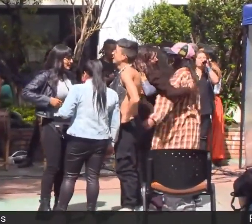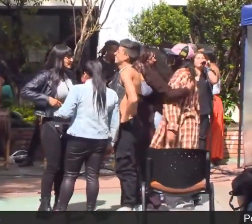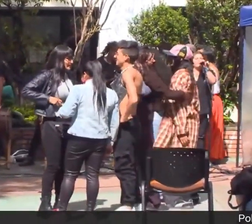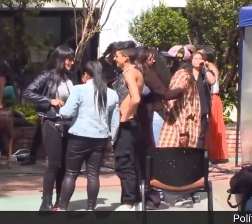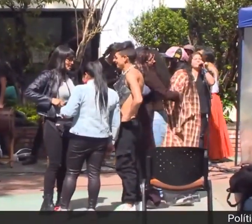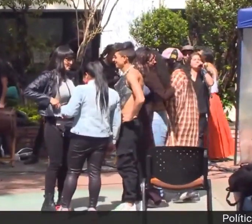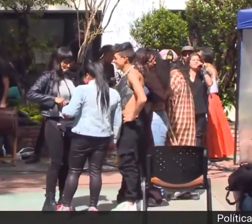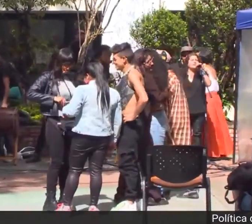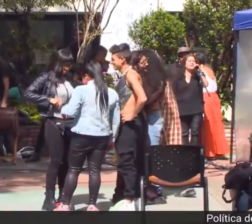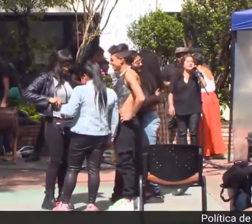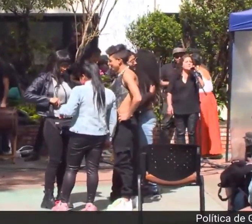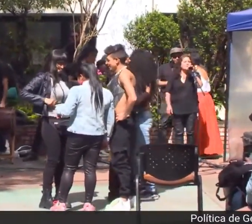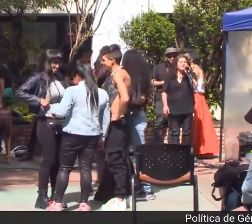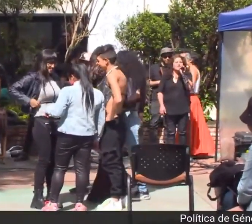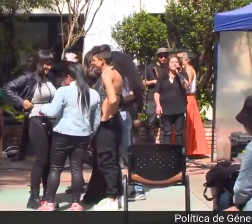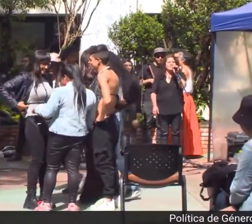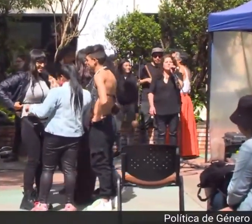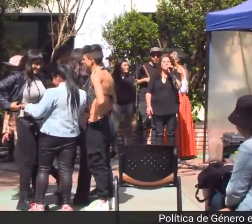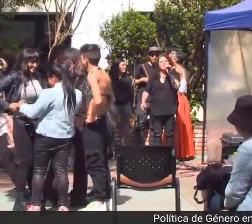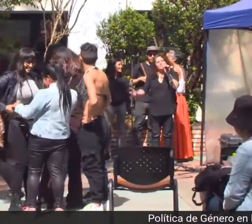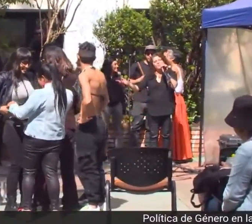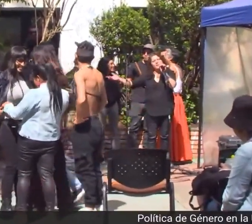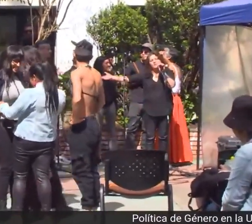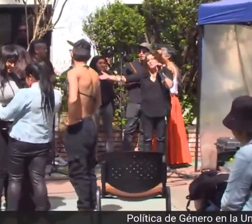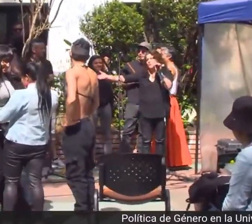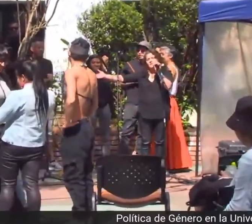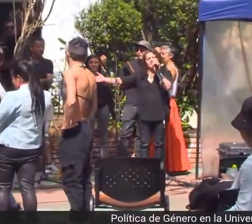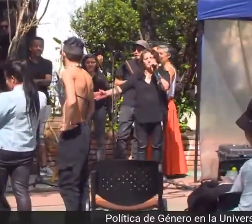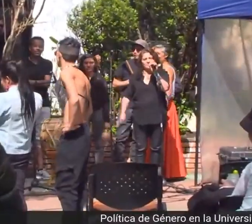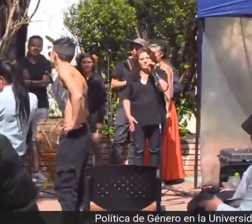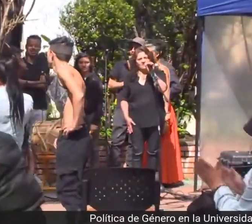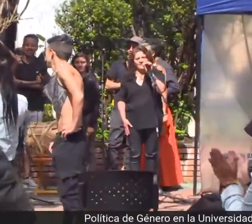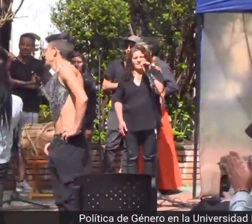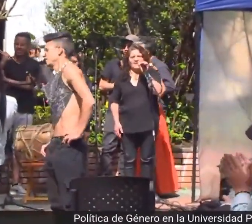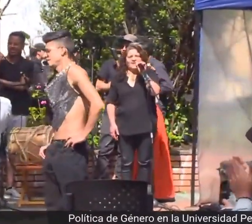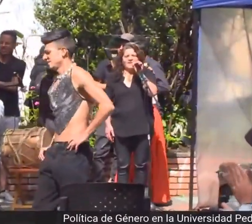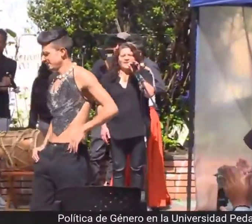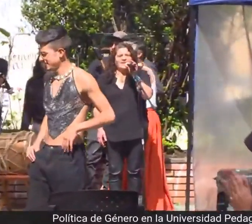Bueno, chévere, chévere estar acá. Muchas gracias. Un aplauso para estos jovencitos.